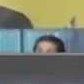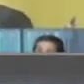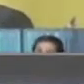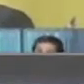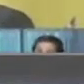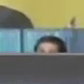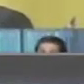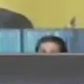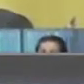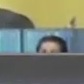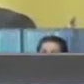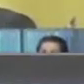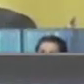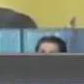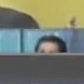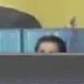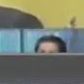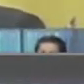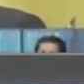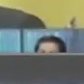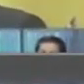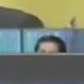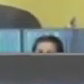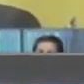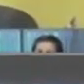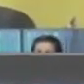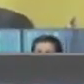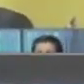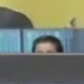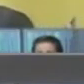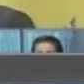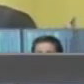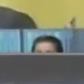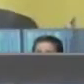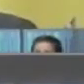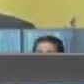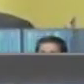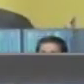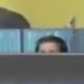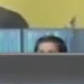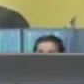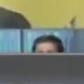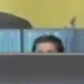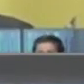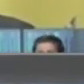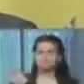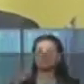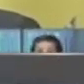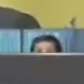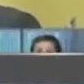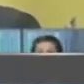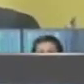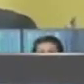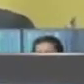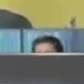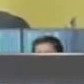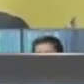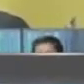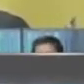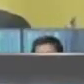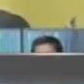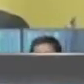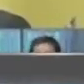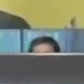binacionales que teníamos entre ambos gobiernos en las cuales se resuelven muchos temas en la